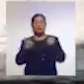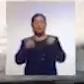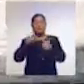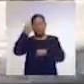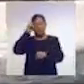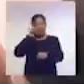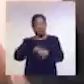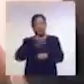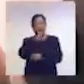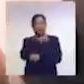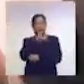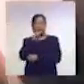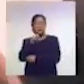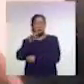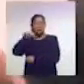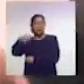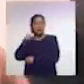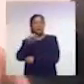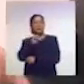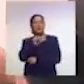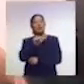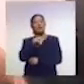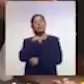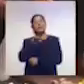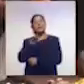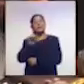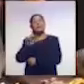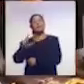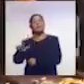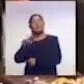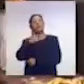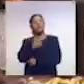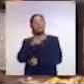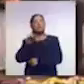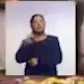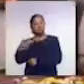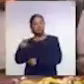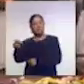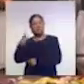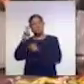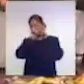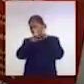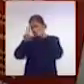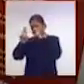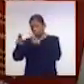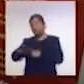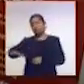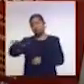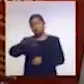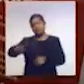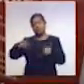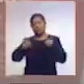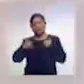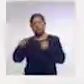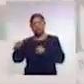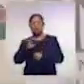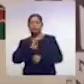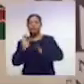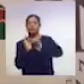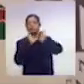del Instituto Tlaxcalteca de la Juventud, Ana Belle Gutiérrez Hernández, reconoció los esfuerzos para que este sector acceda a empleos